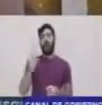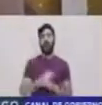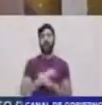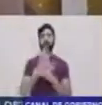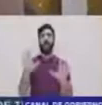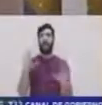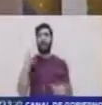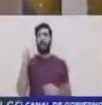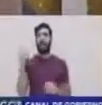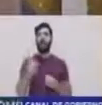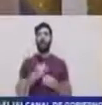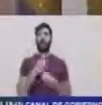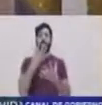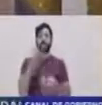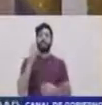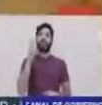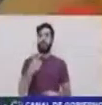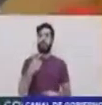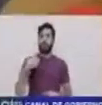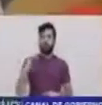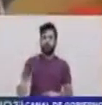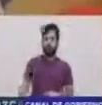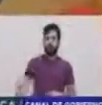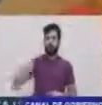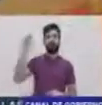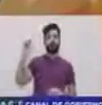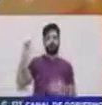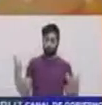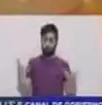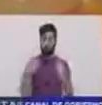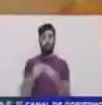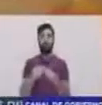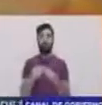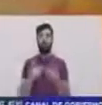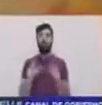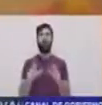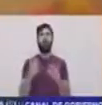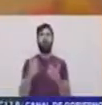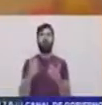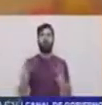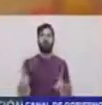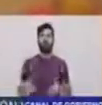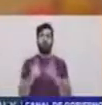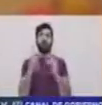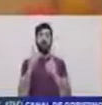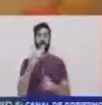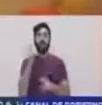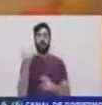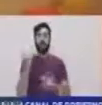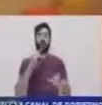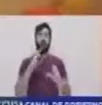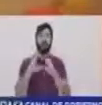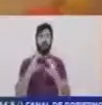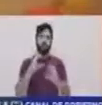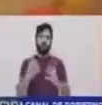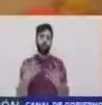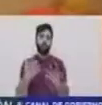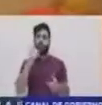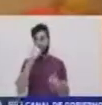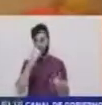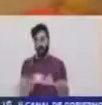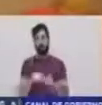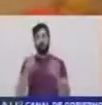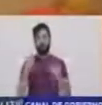que la expresión es algo que nos acompaña siempre. Desde que somos muy chiquitos empezamos a desarrollar nuestra manera de comunicarnos